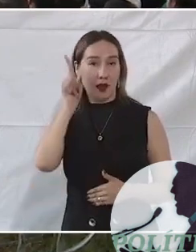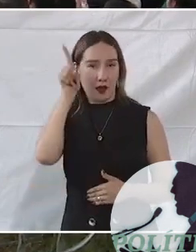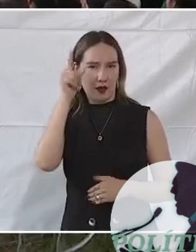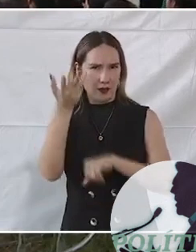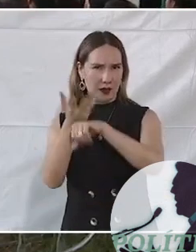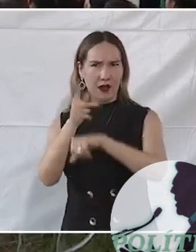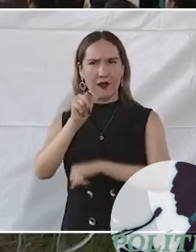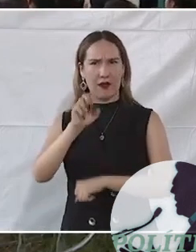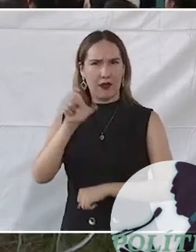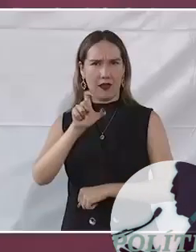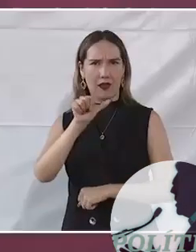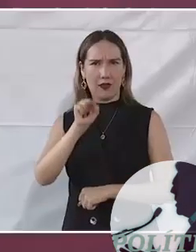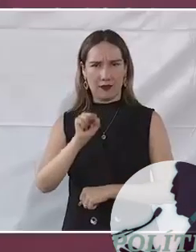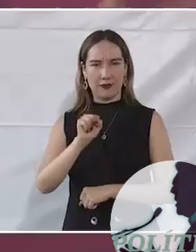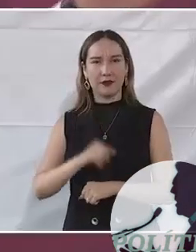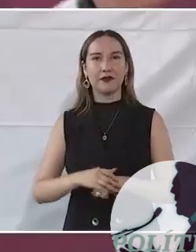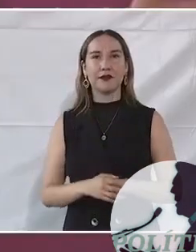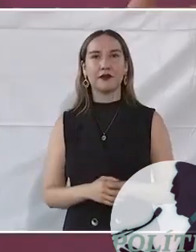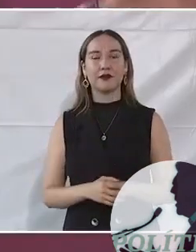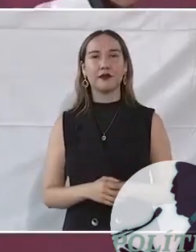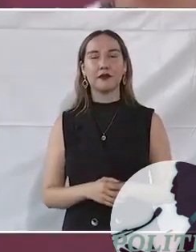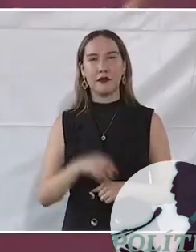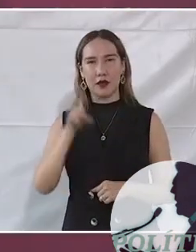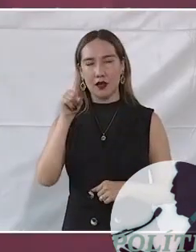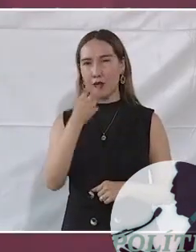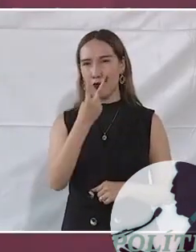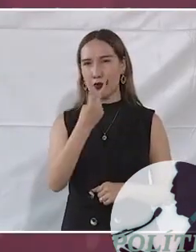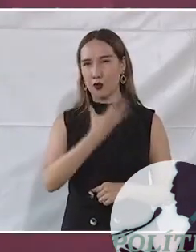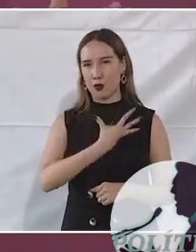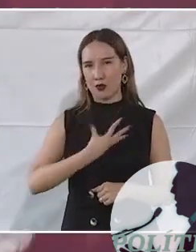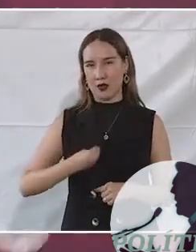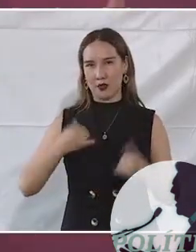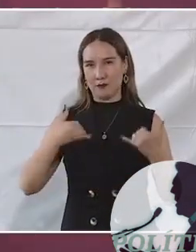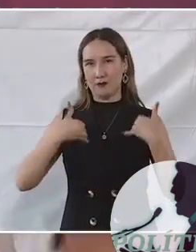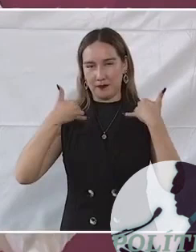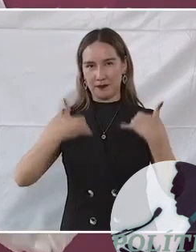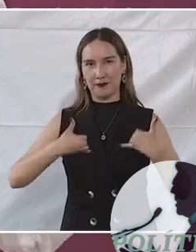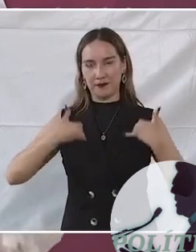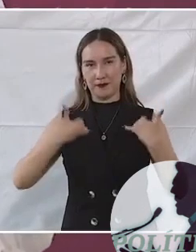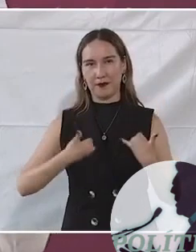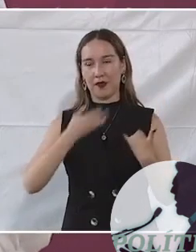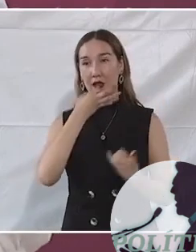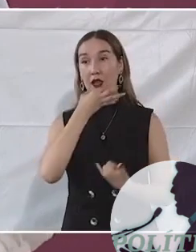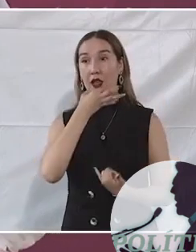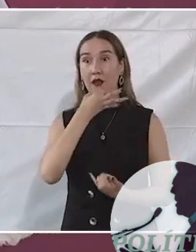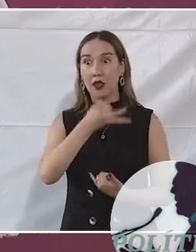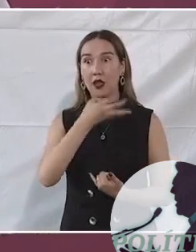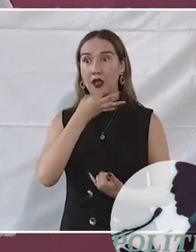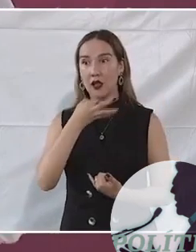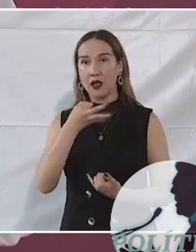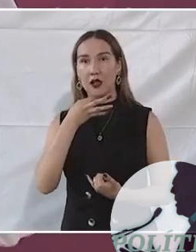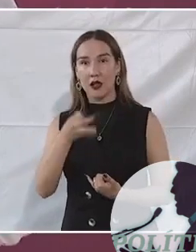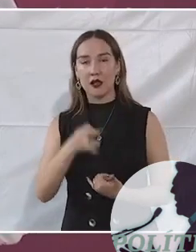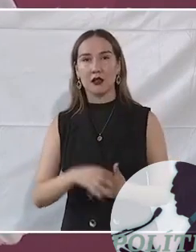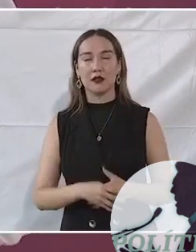en un video, con sus dos niñas adolescentes, que ya les estaban diciendo, estaban informando,